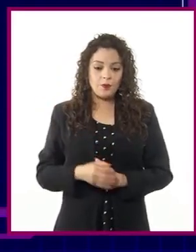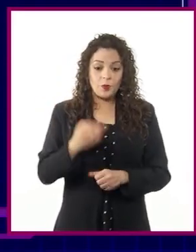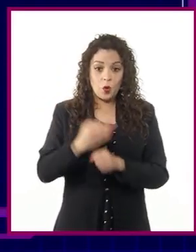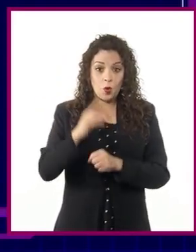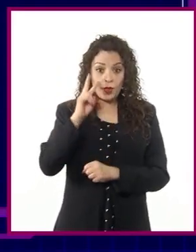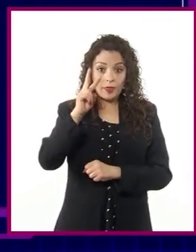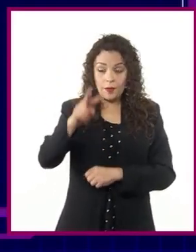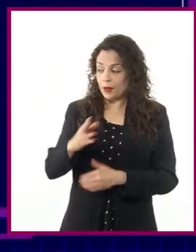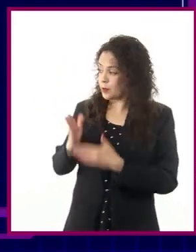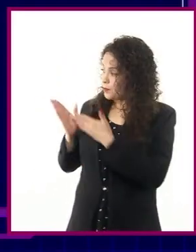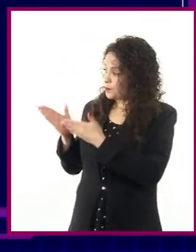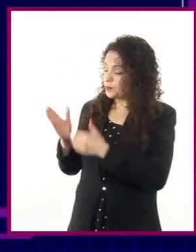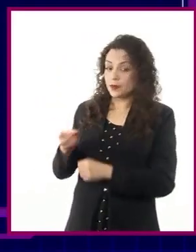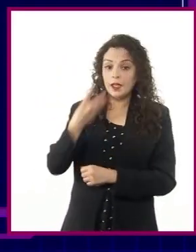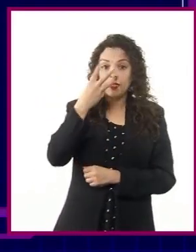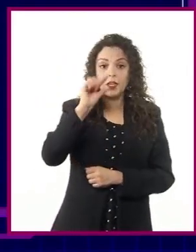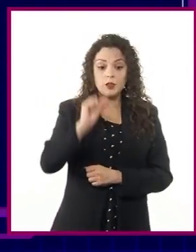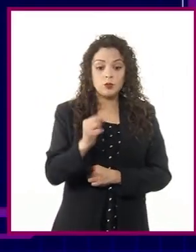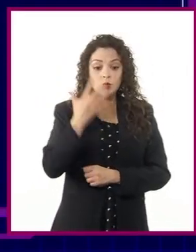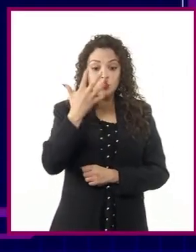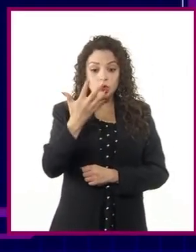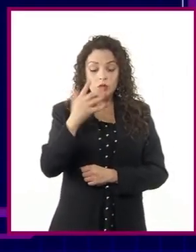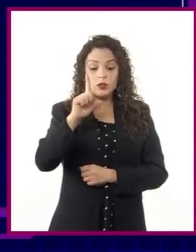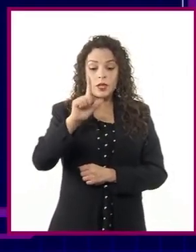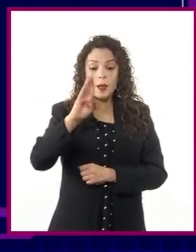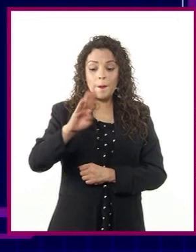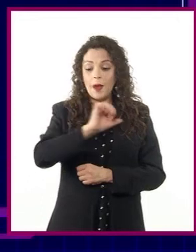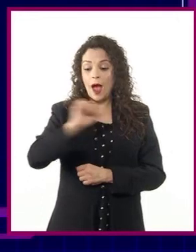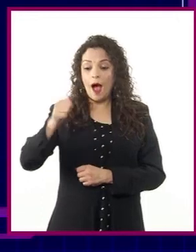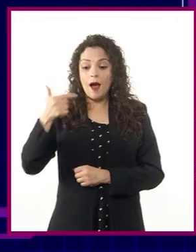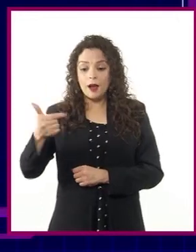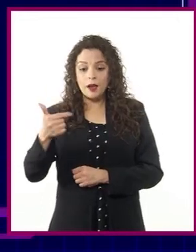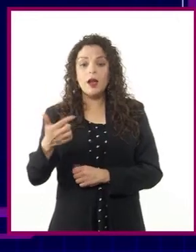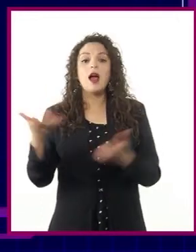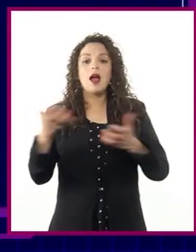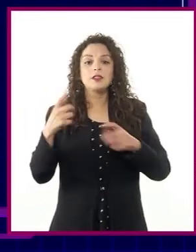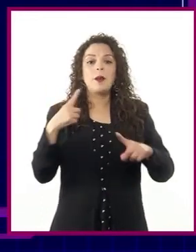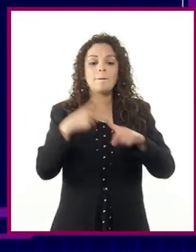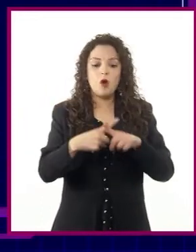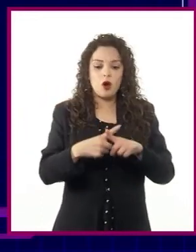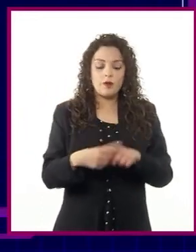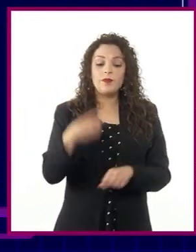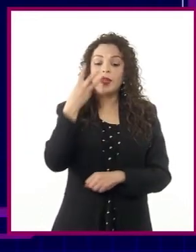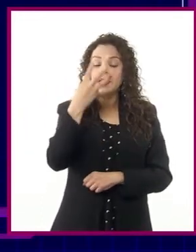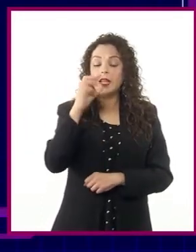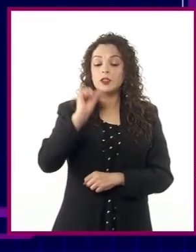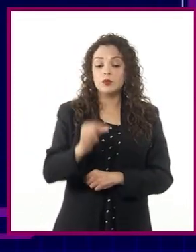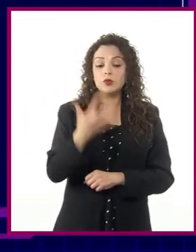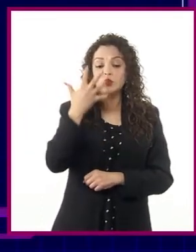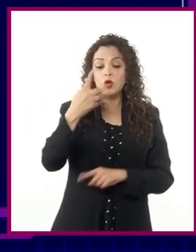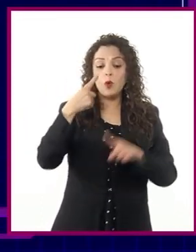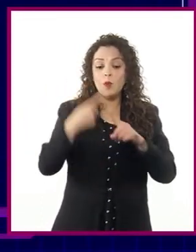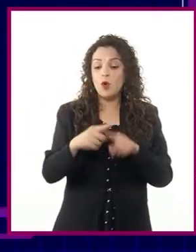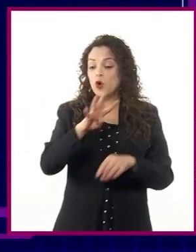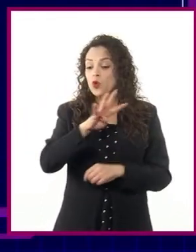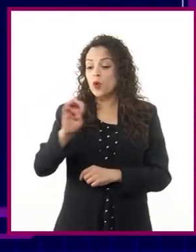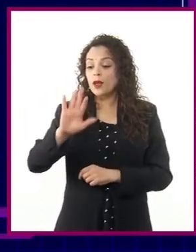pasar 3.5 libras a gramos se multiplica 3.5 por 453,